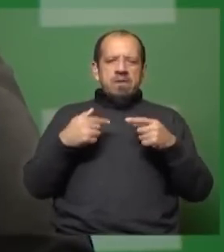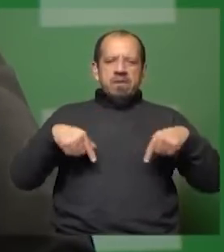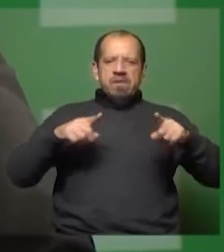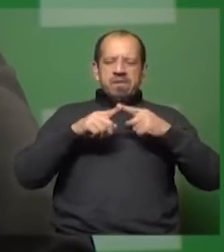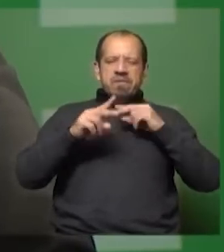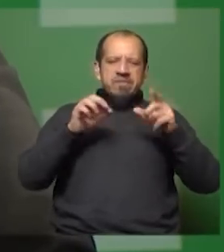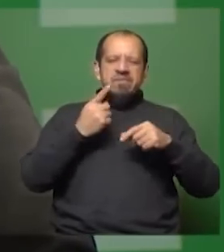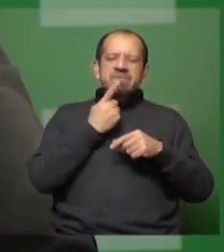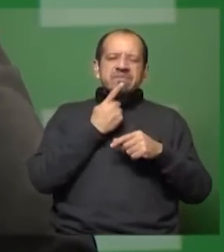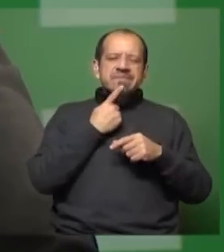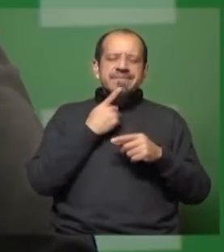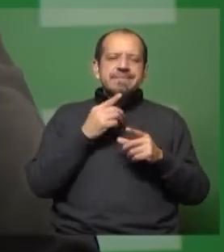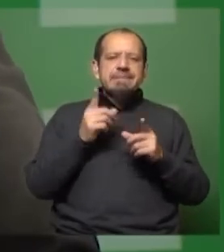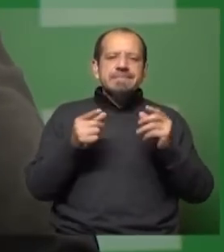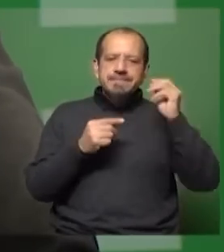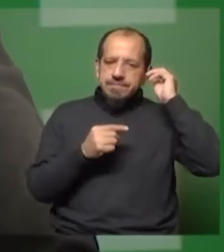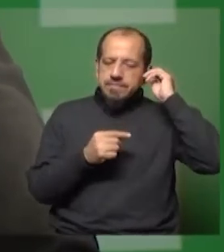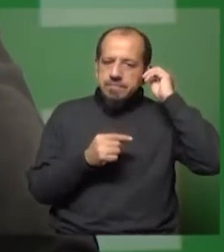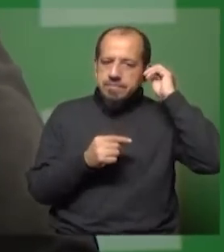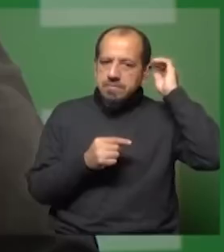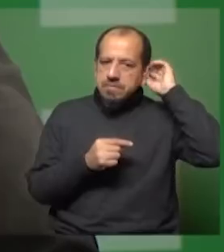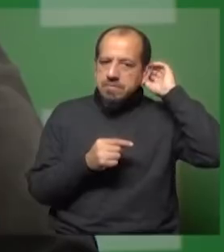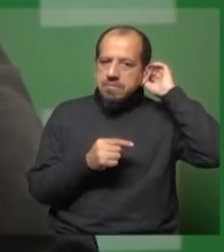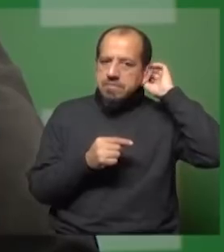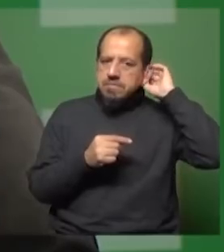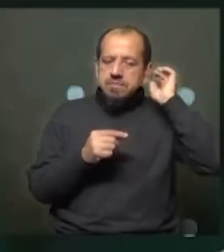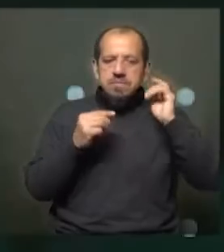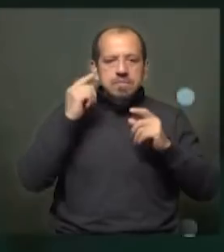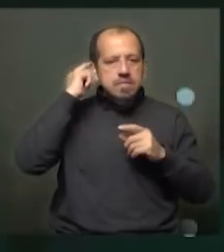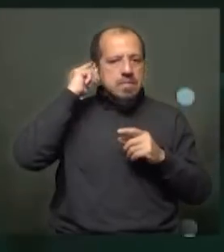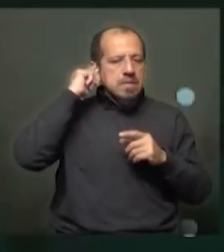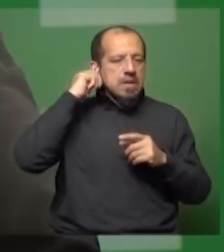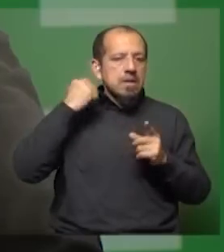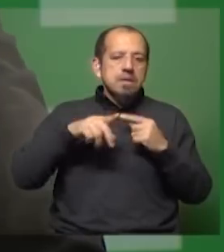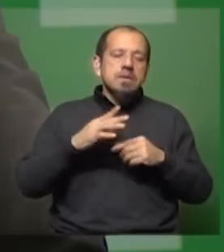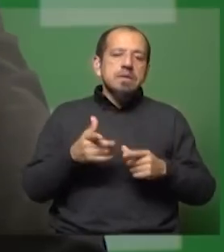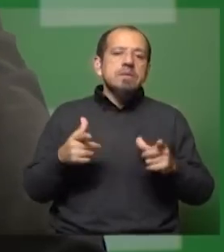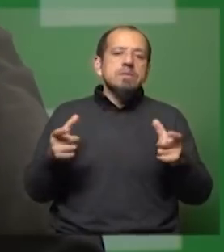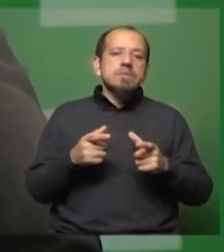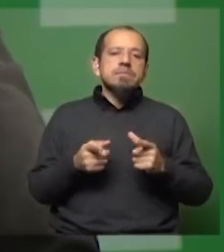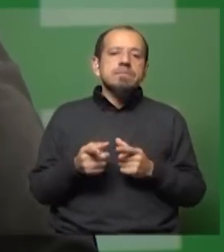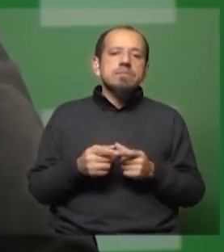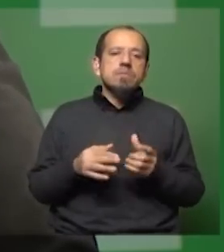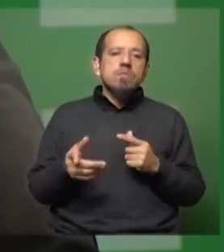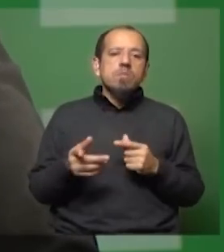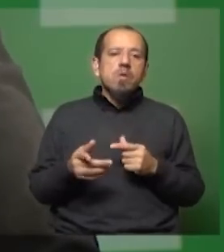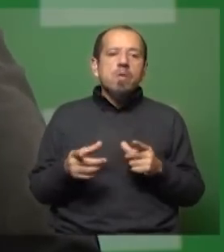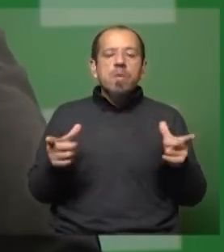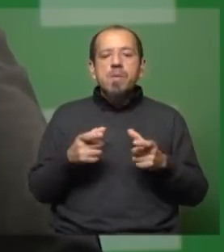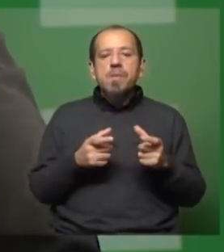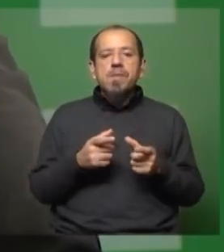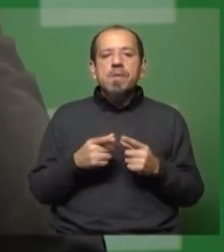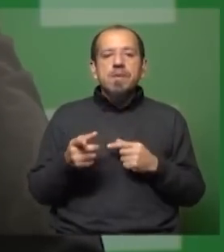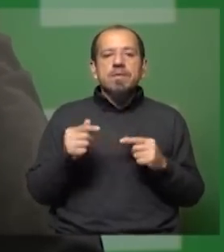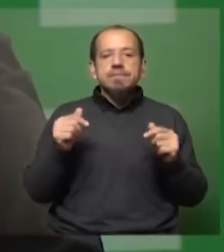más diplomática o de viste cuando te juntas con alguien y no querés pero no tenés más remedio vale poco una reunión así y